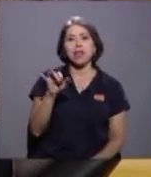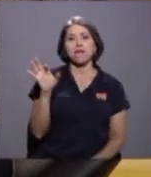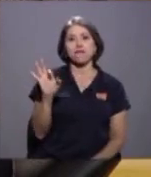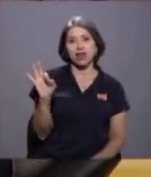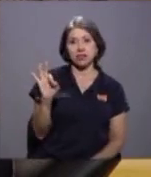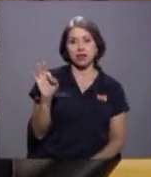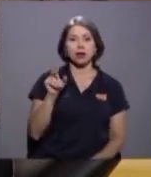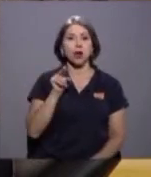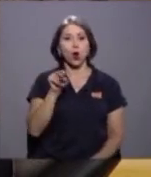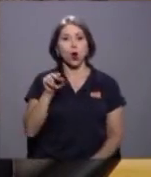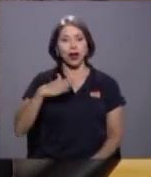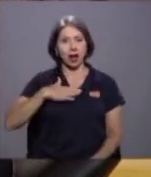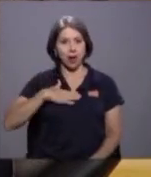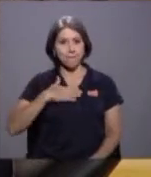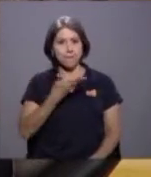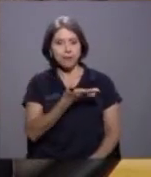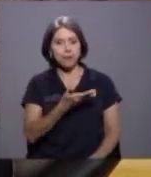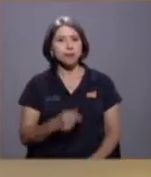mío,